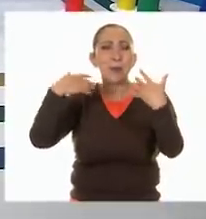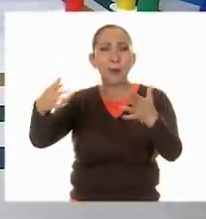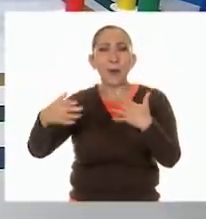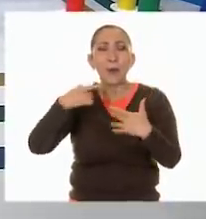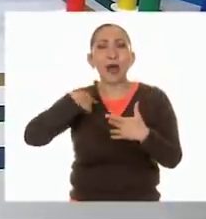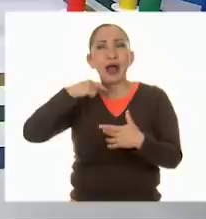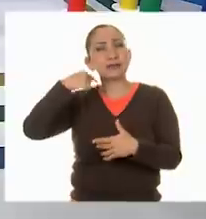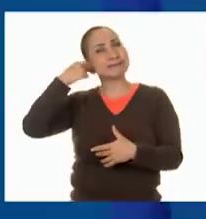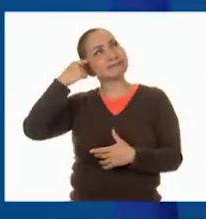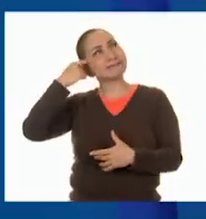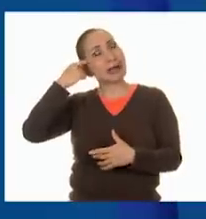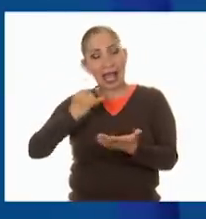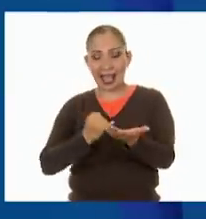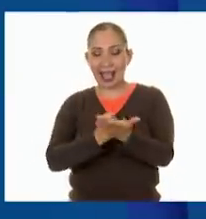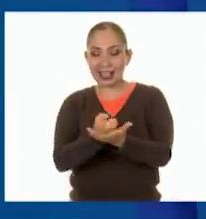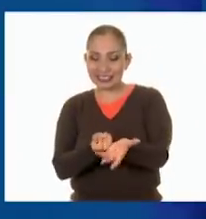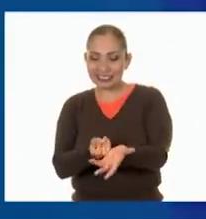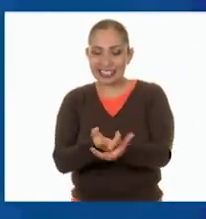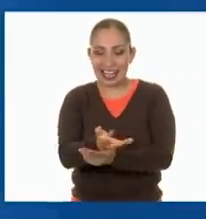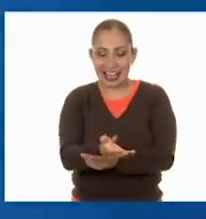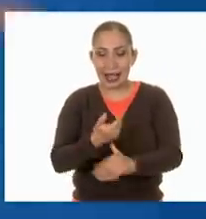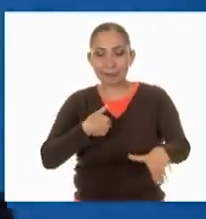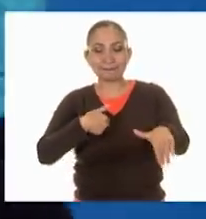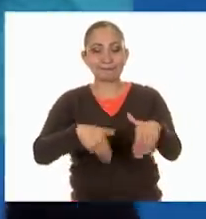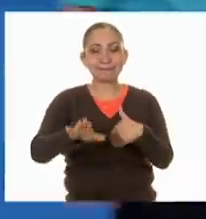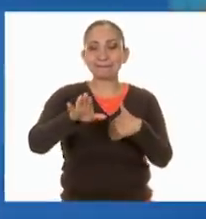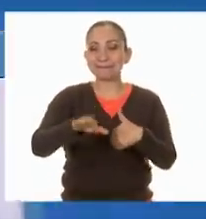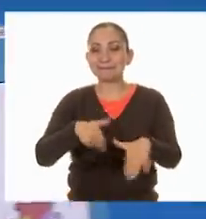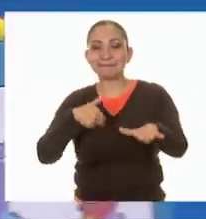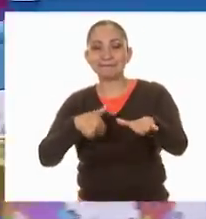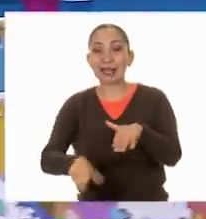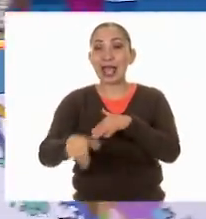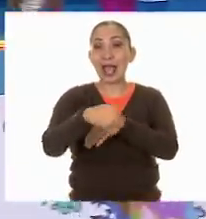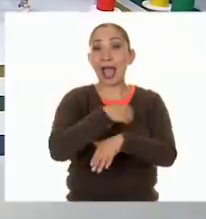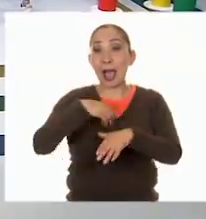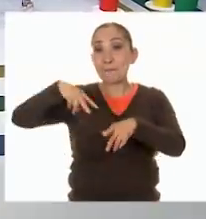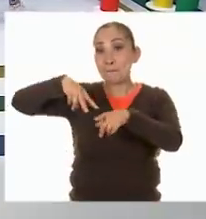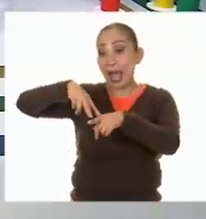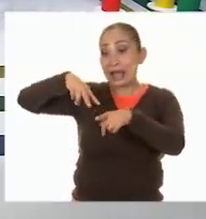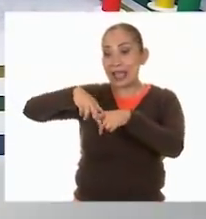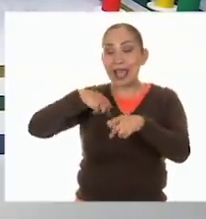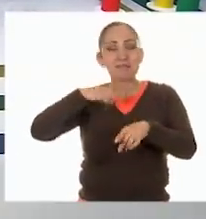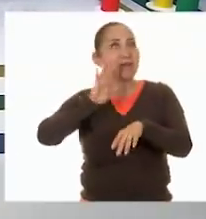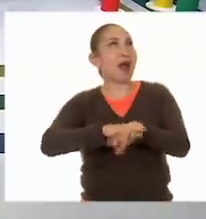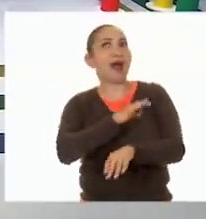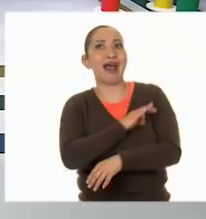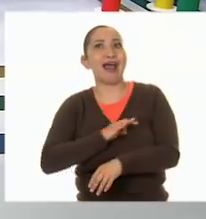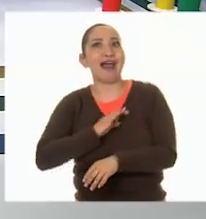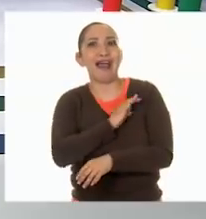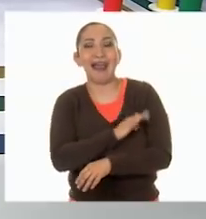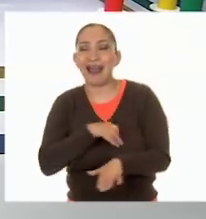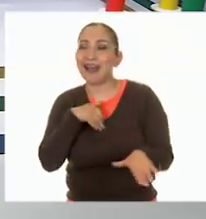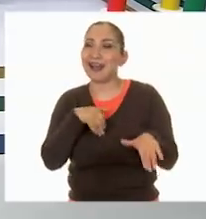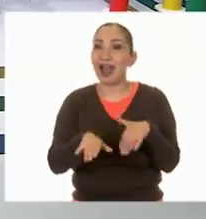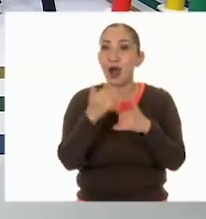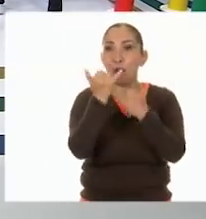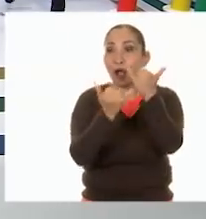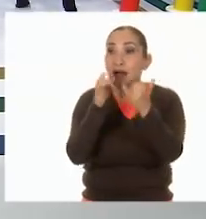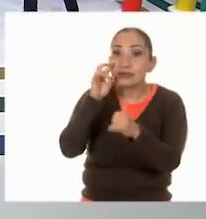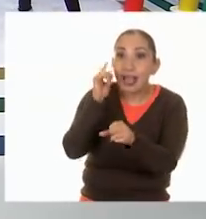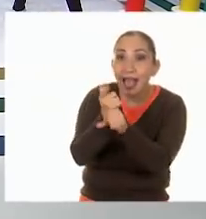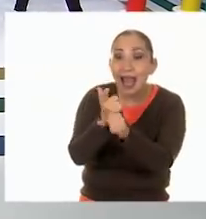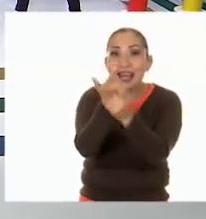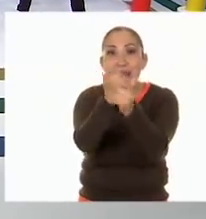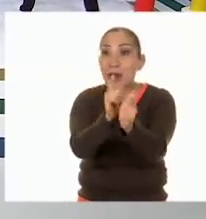En el que decidimos salir a caminar felizmente por el parque, lo cual nos hacía más felices todavía. Como los juegos estaban